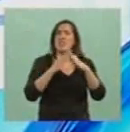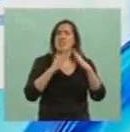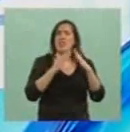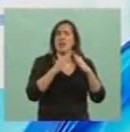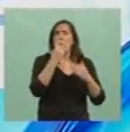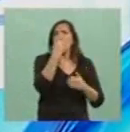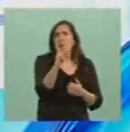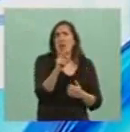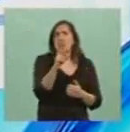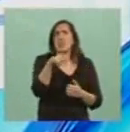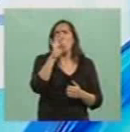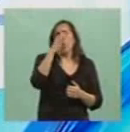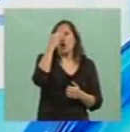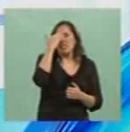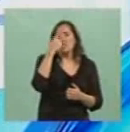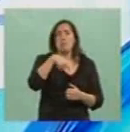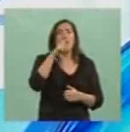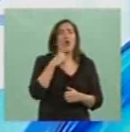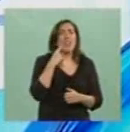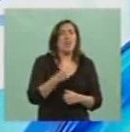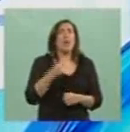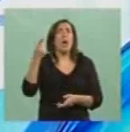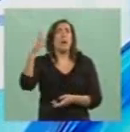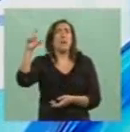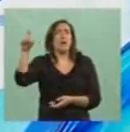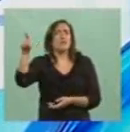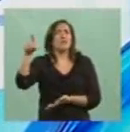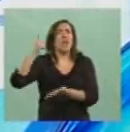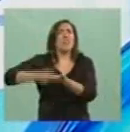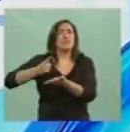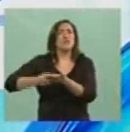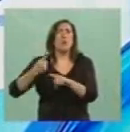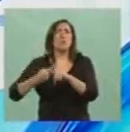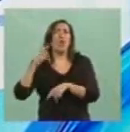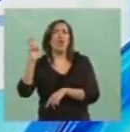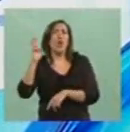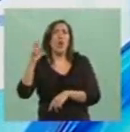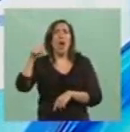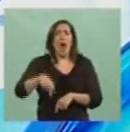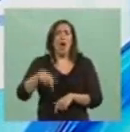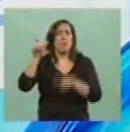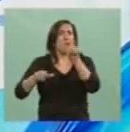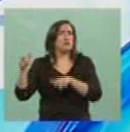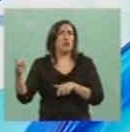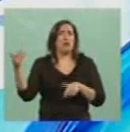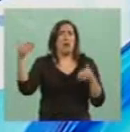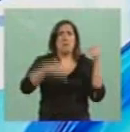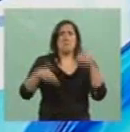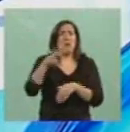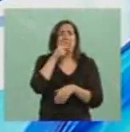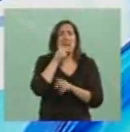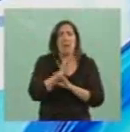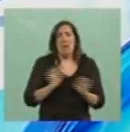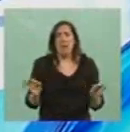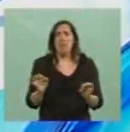de las decisiones del Banco Central en materia del dólar ya no entraba a nadie, aparece un señor con cara